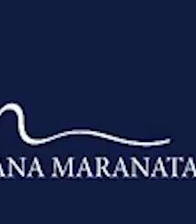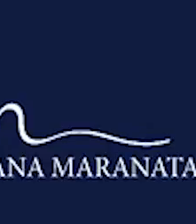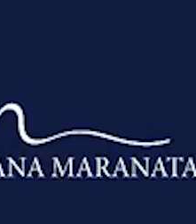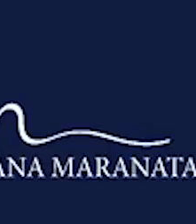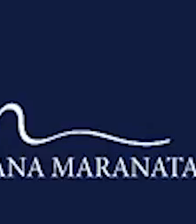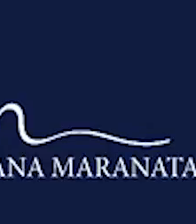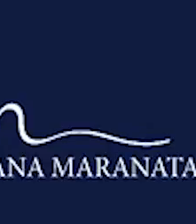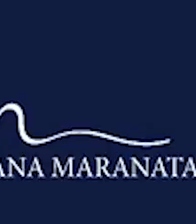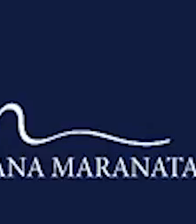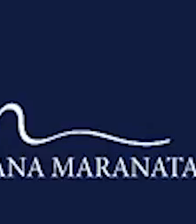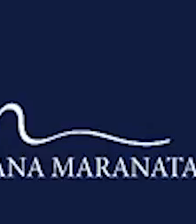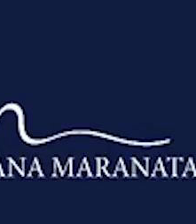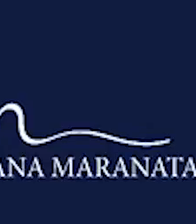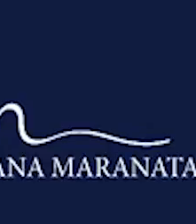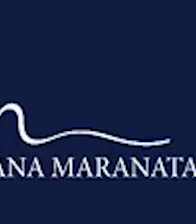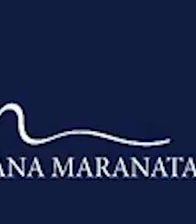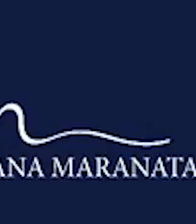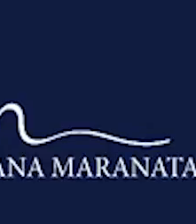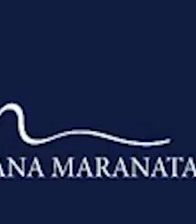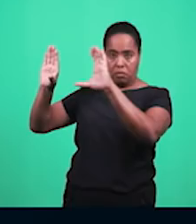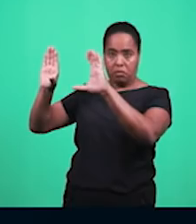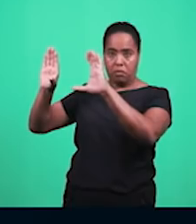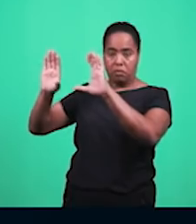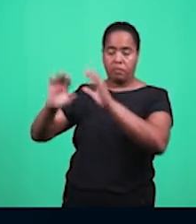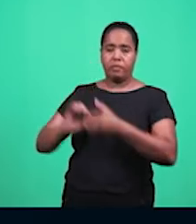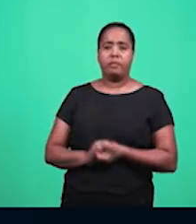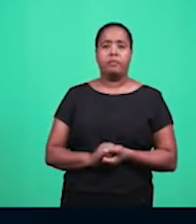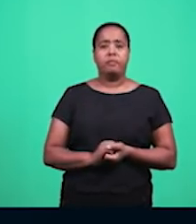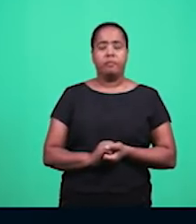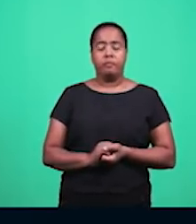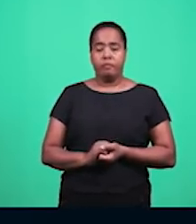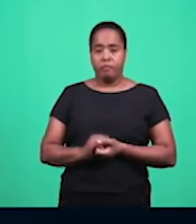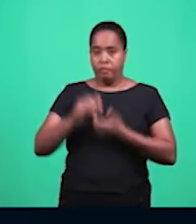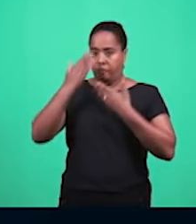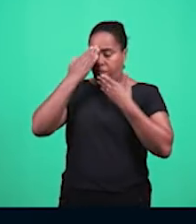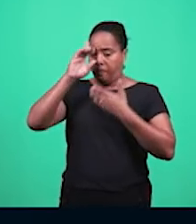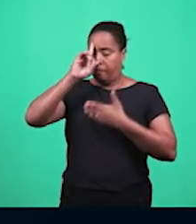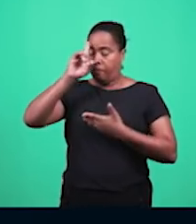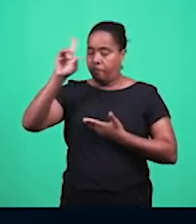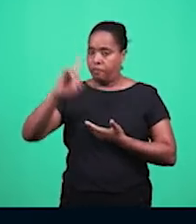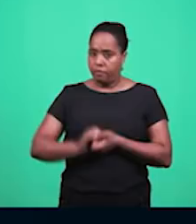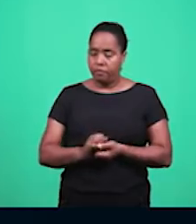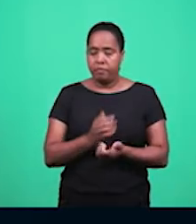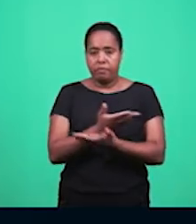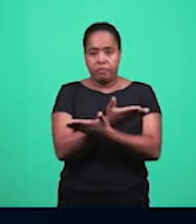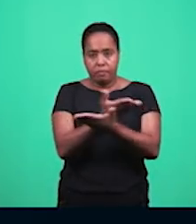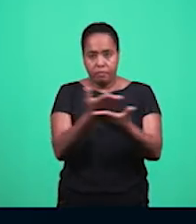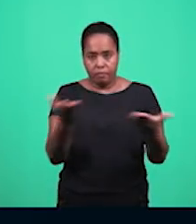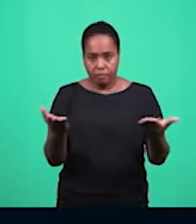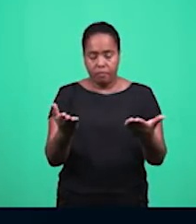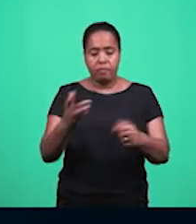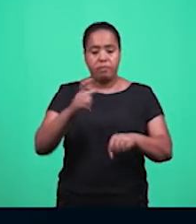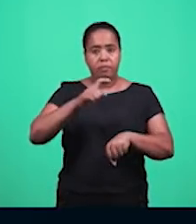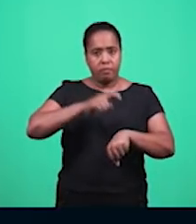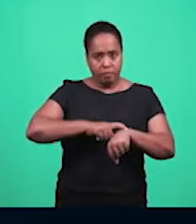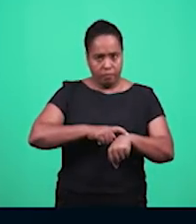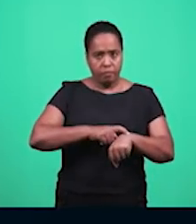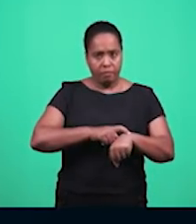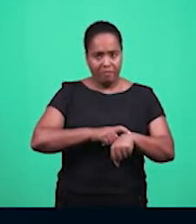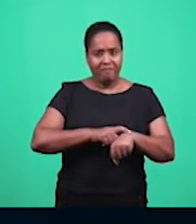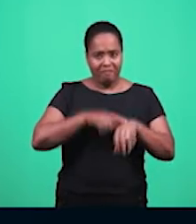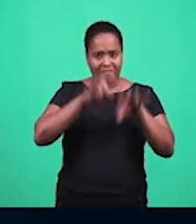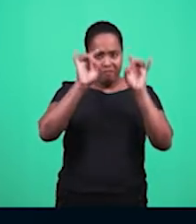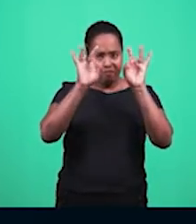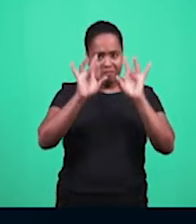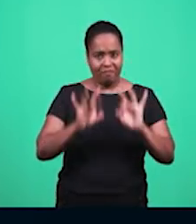gloria gracias a dios mis hermanos este es un momento muy especial para